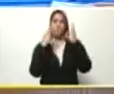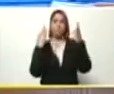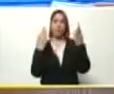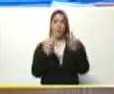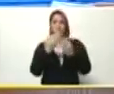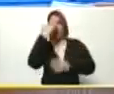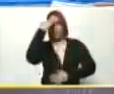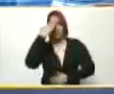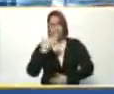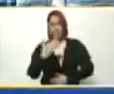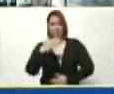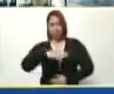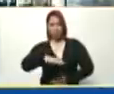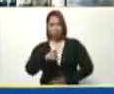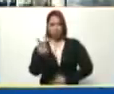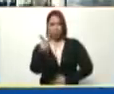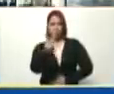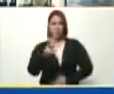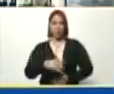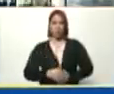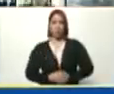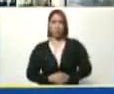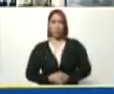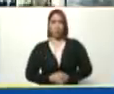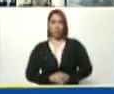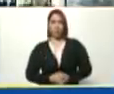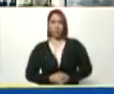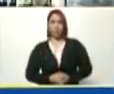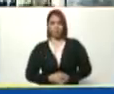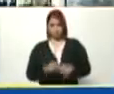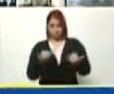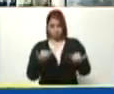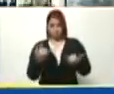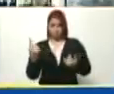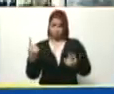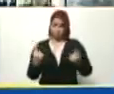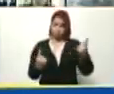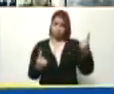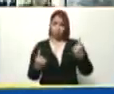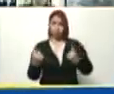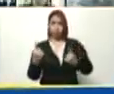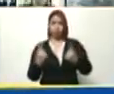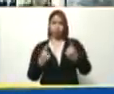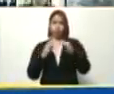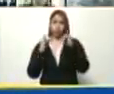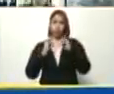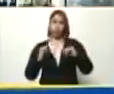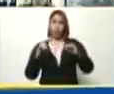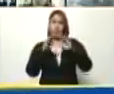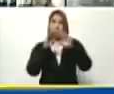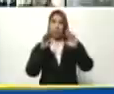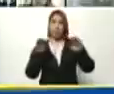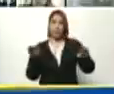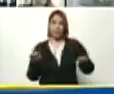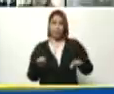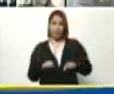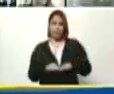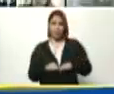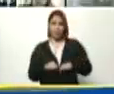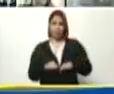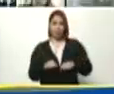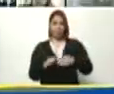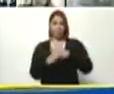de Venezuela. A los que vienen llegando, feliz Navidad, nuestro